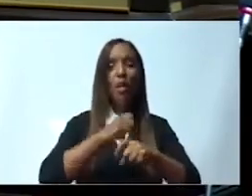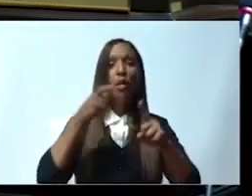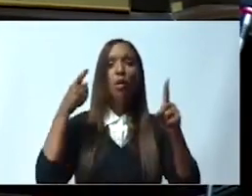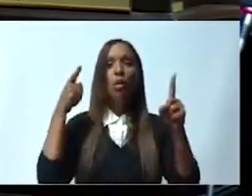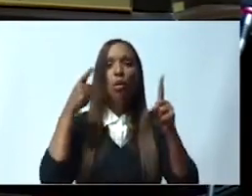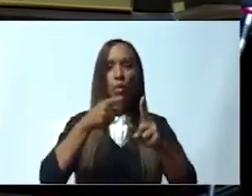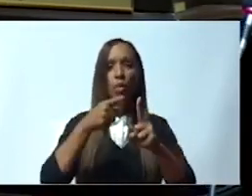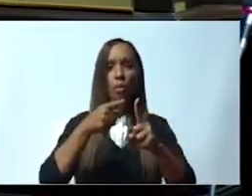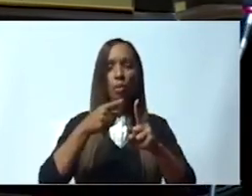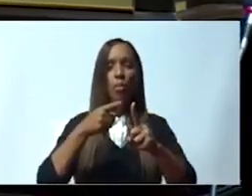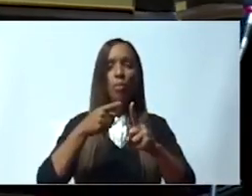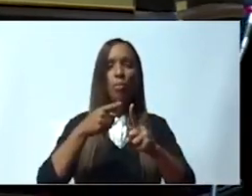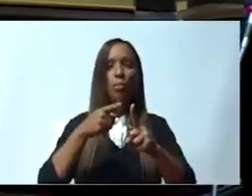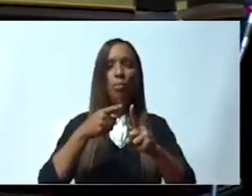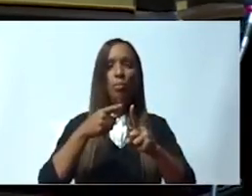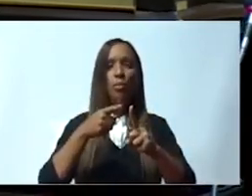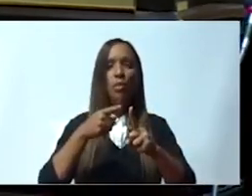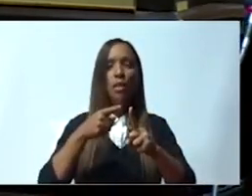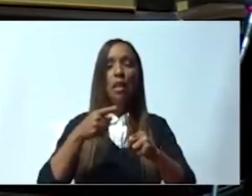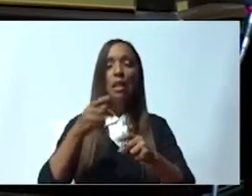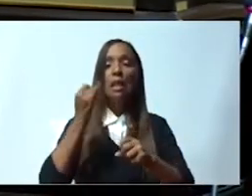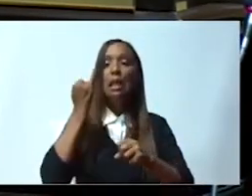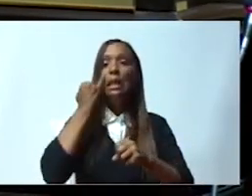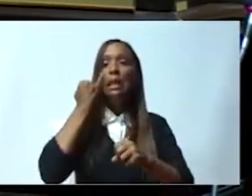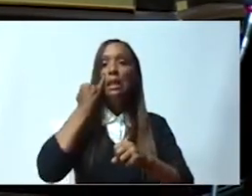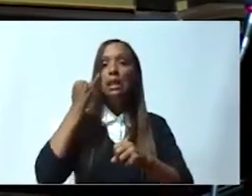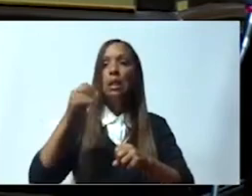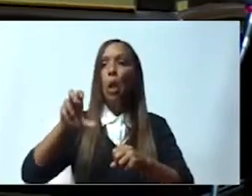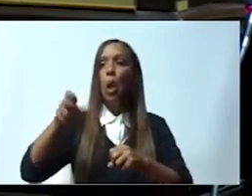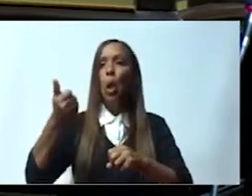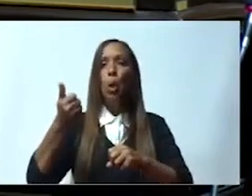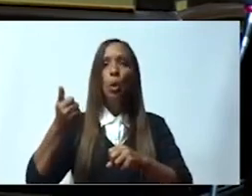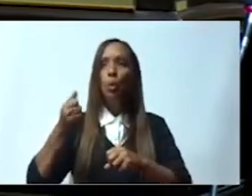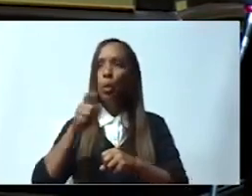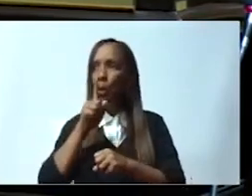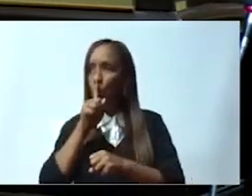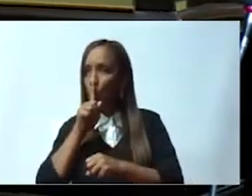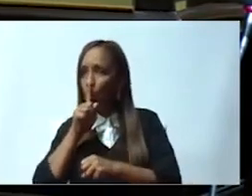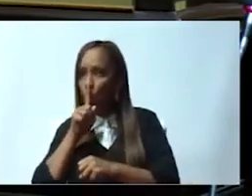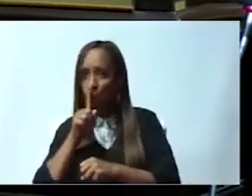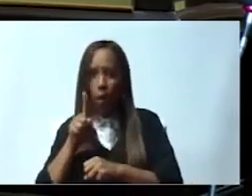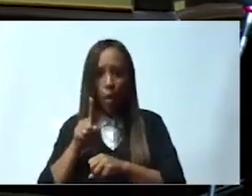áreas sean invadidas, como fueron invadidas, por ejemplo, la zona de los